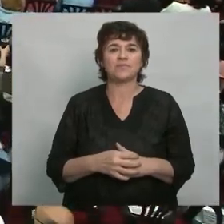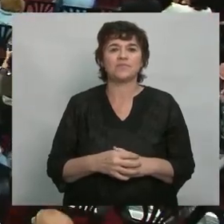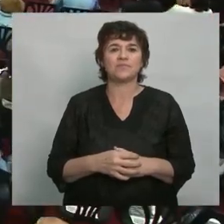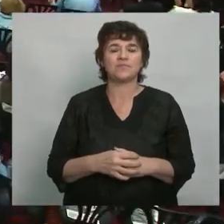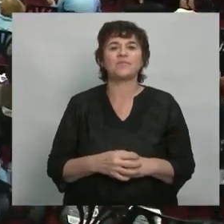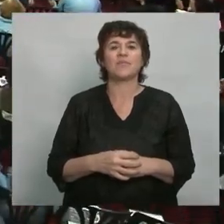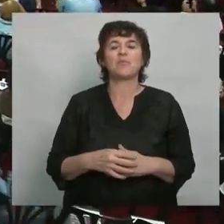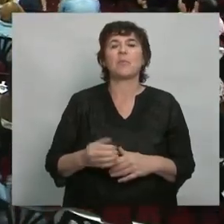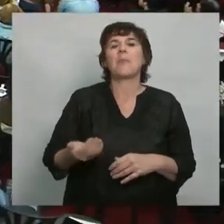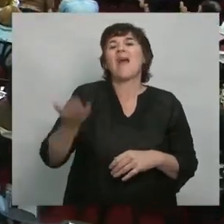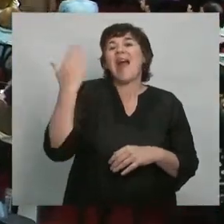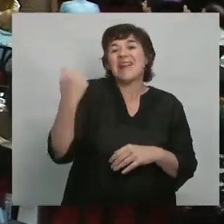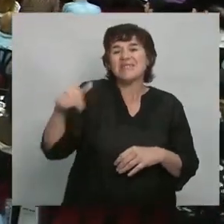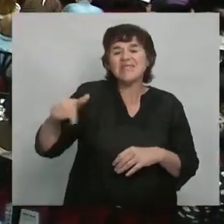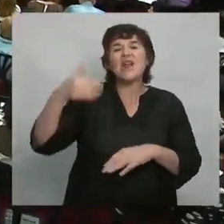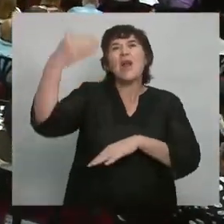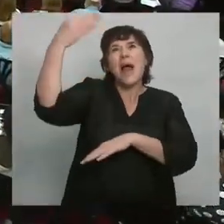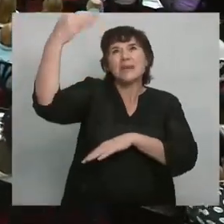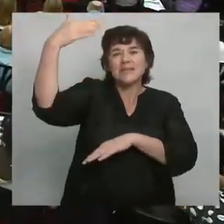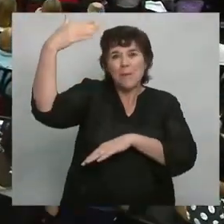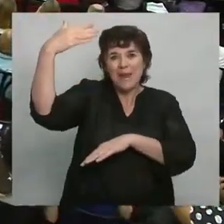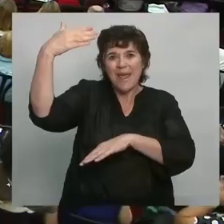Decía ayer en nuestra asamblea